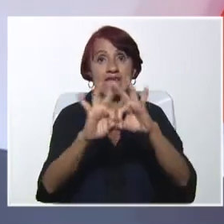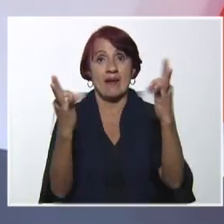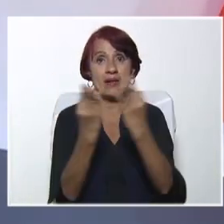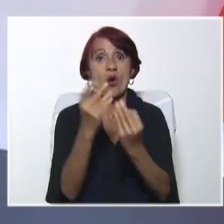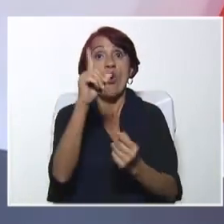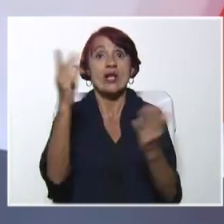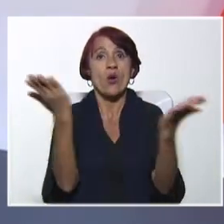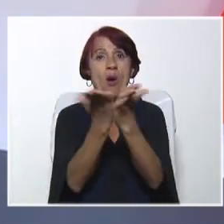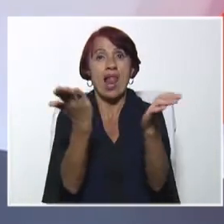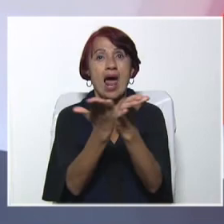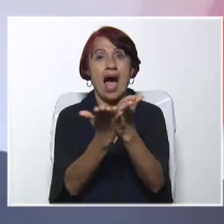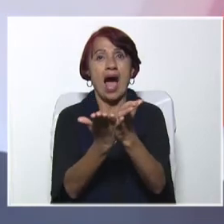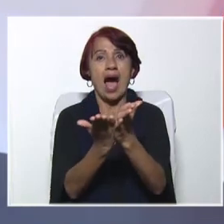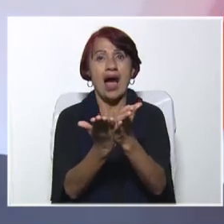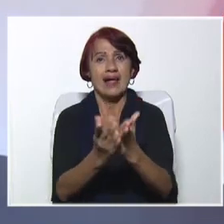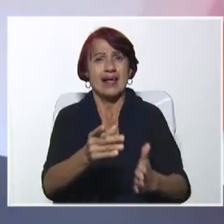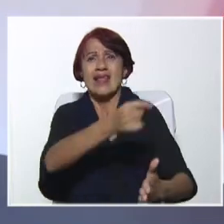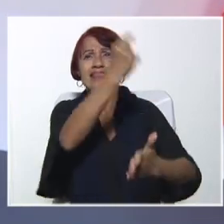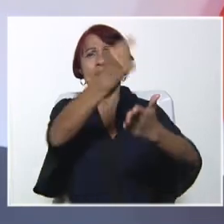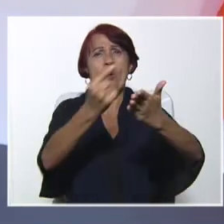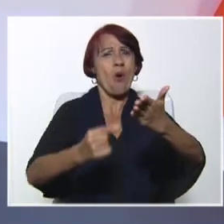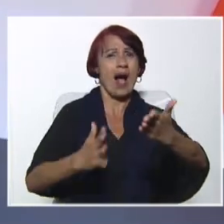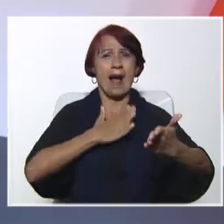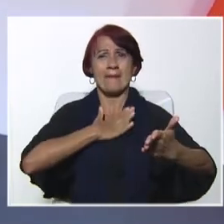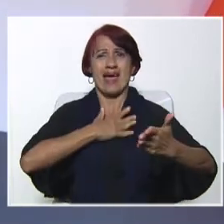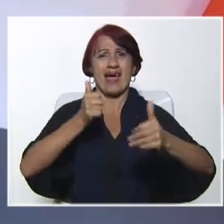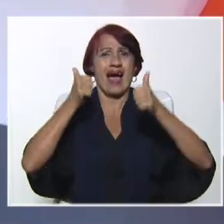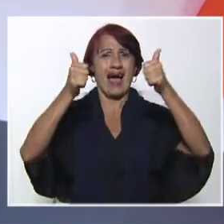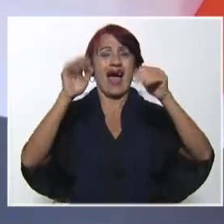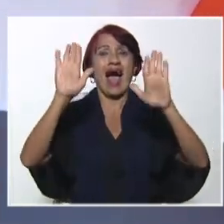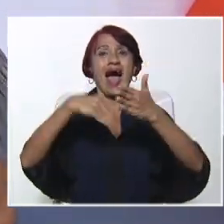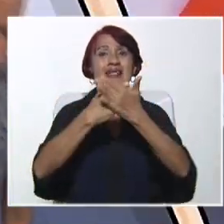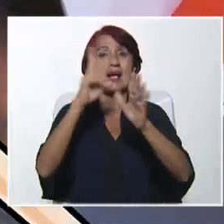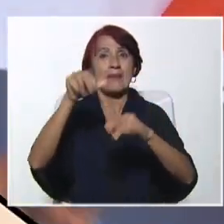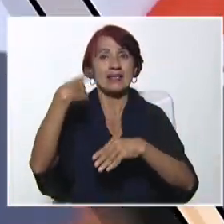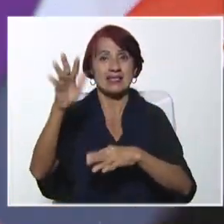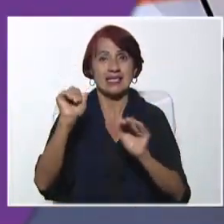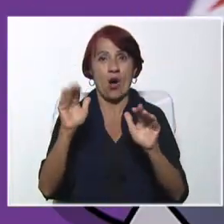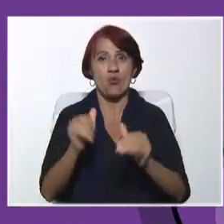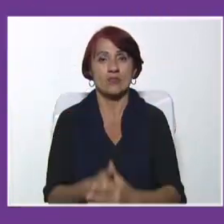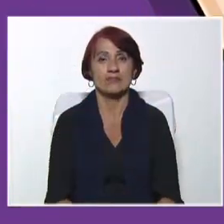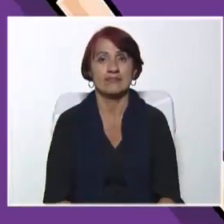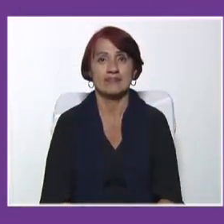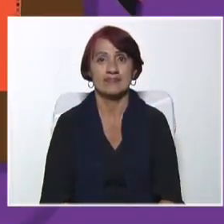Familia Una Escuela. ¡Dibújame! ¡Hasta mañana!